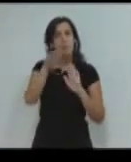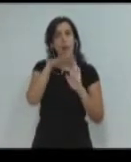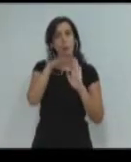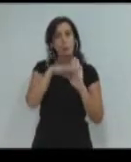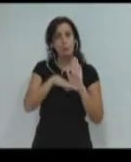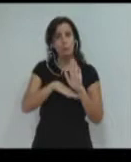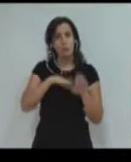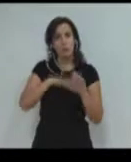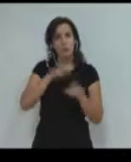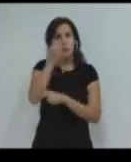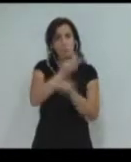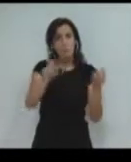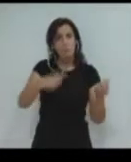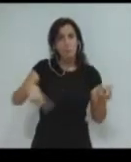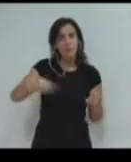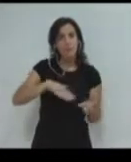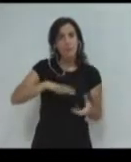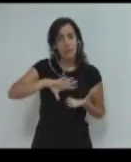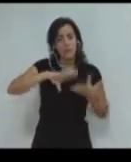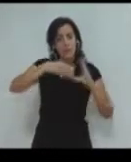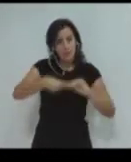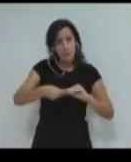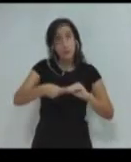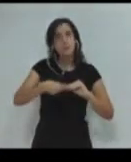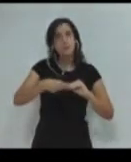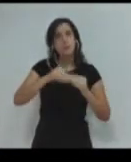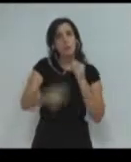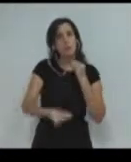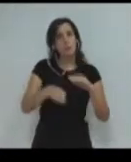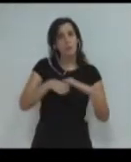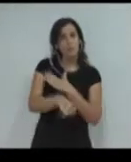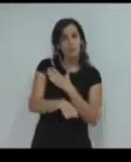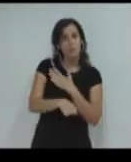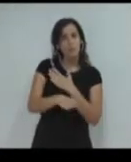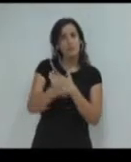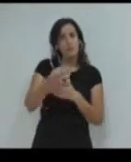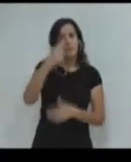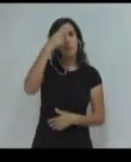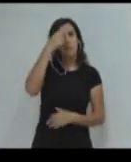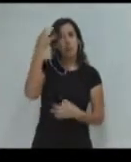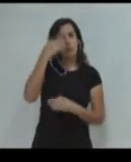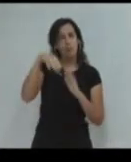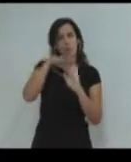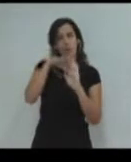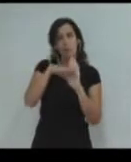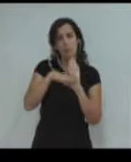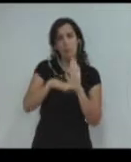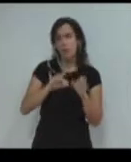para las personas que quieran hacer un documento accesible, qué cosas son las que tienen que tener en cuenta, ¿no?